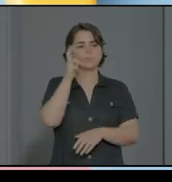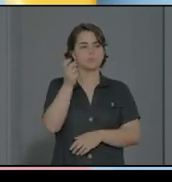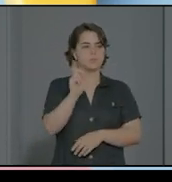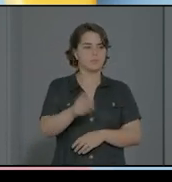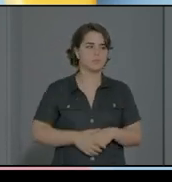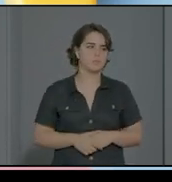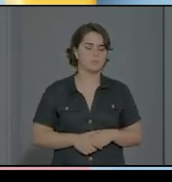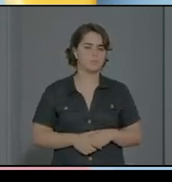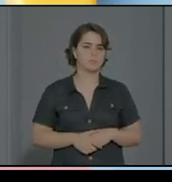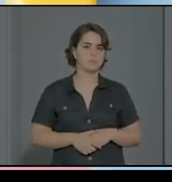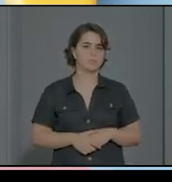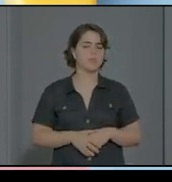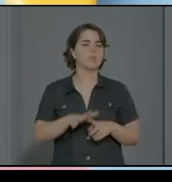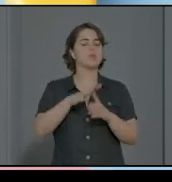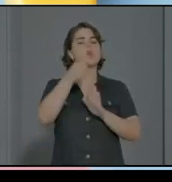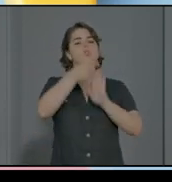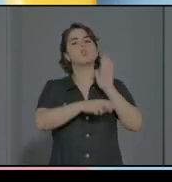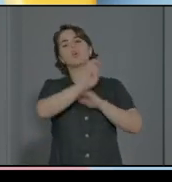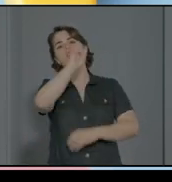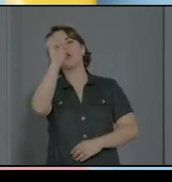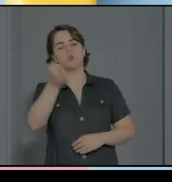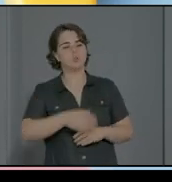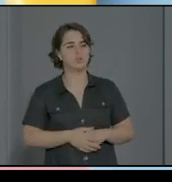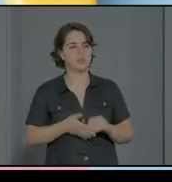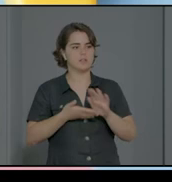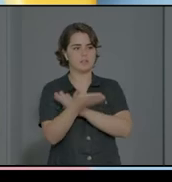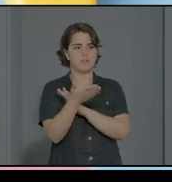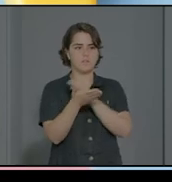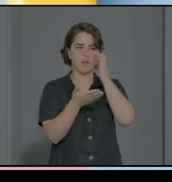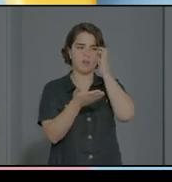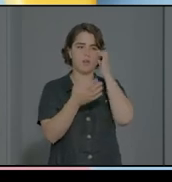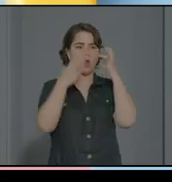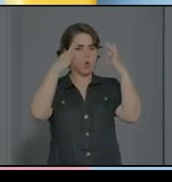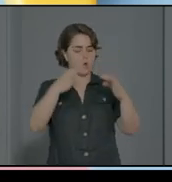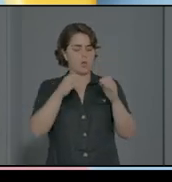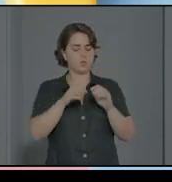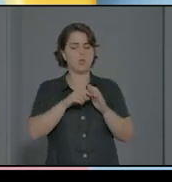Hay otra condición que tiene un efecto muy evidente en la simetría, en la sincronía,